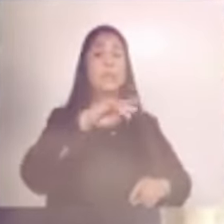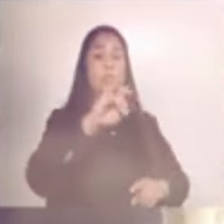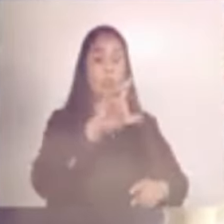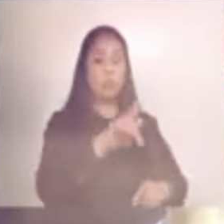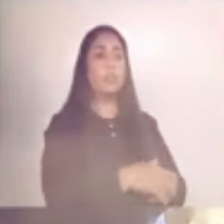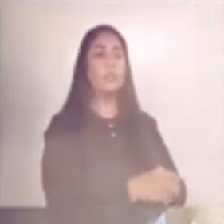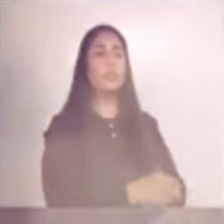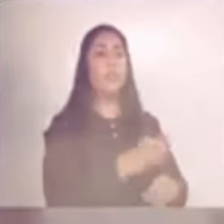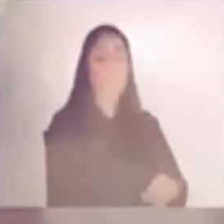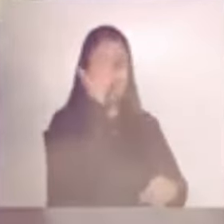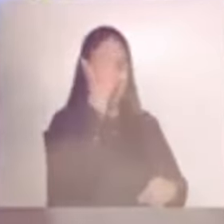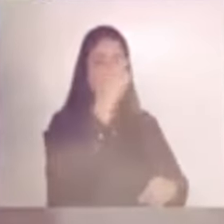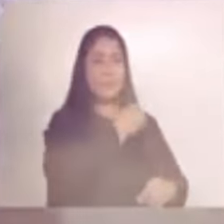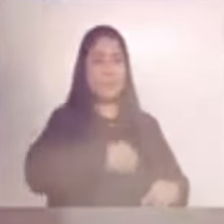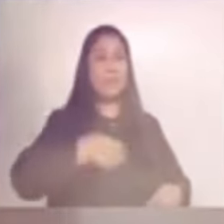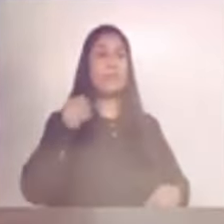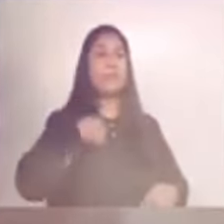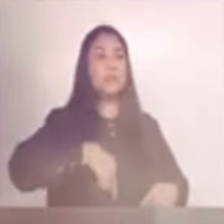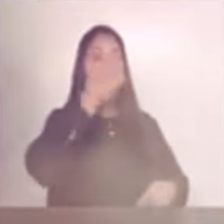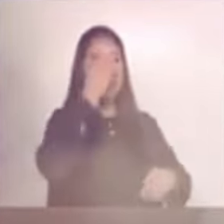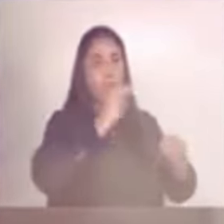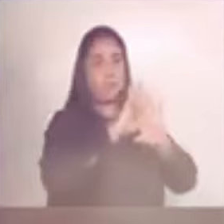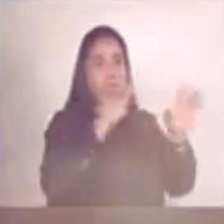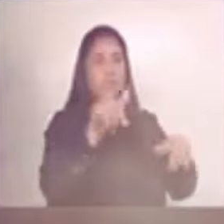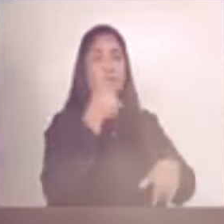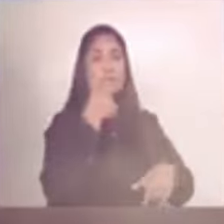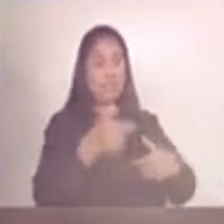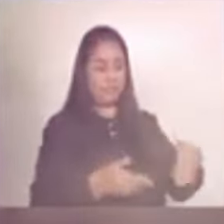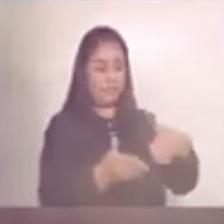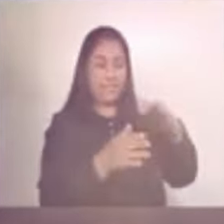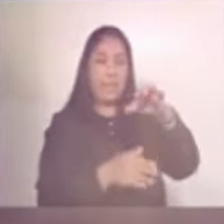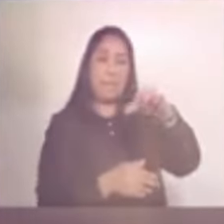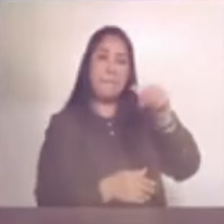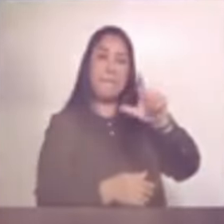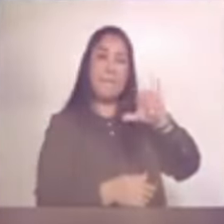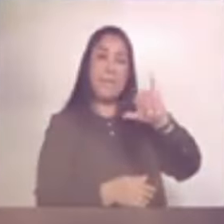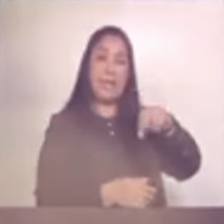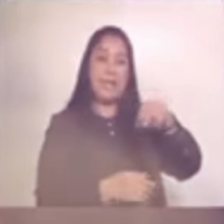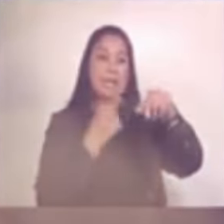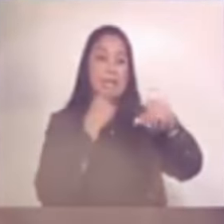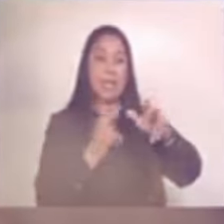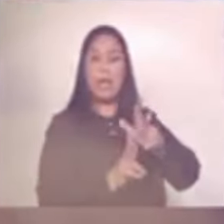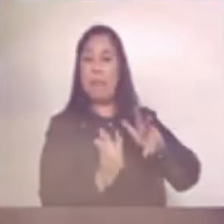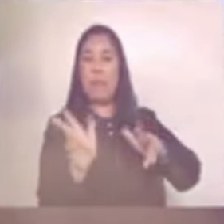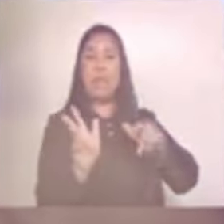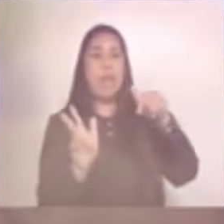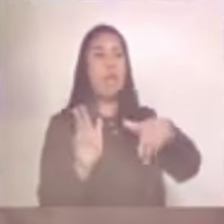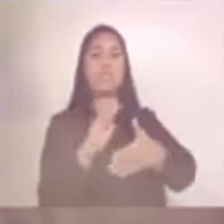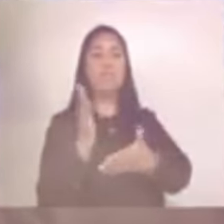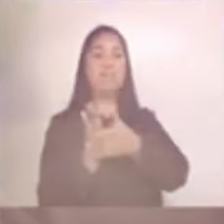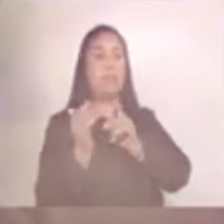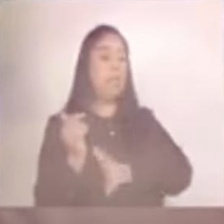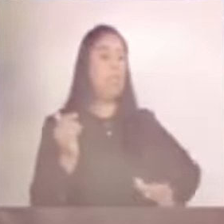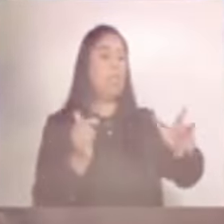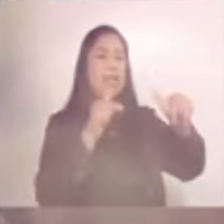días. Debido al incremento, bueno, la situación de Palín de la carretera, mucho transporte ha venido por acá. Sí. Hay muchos daños ya extras